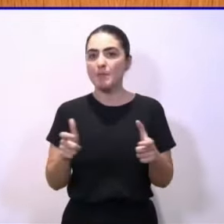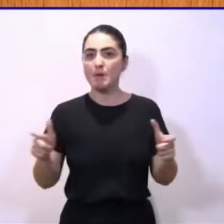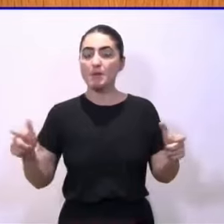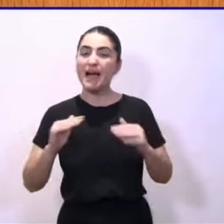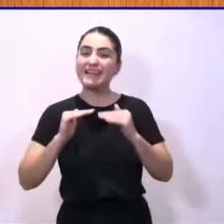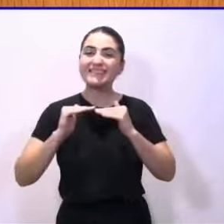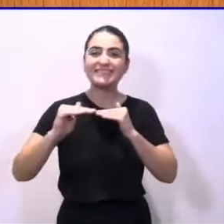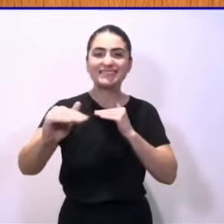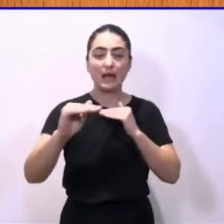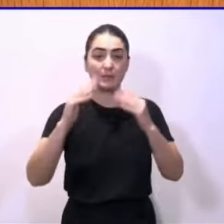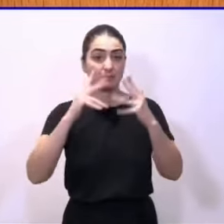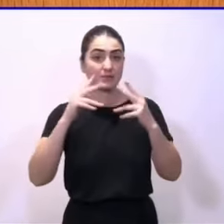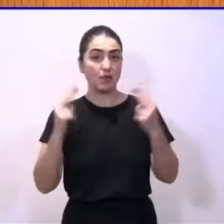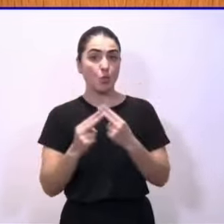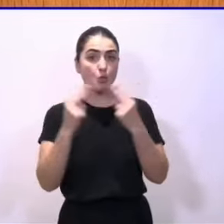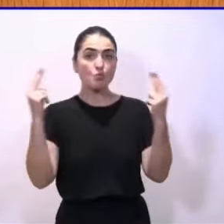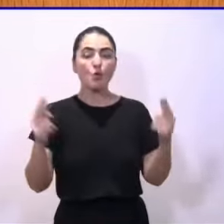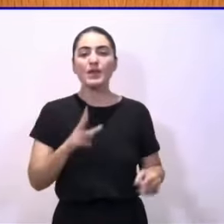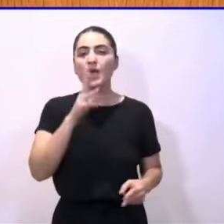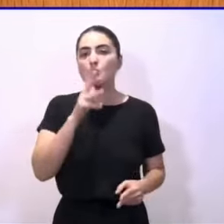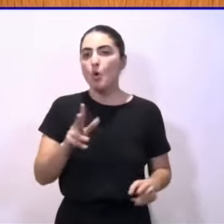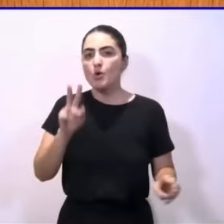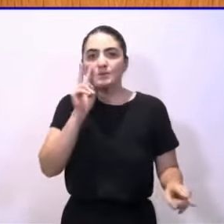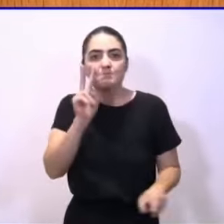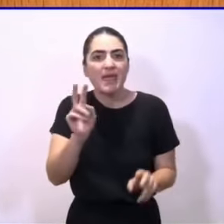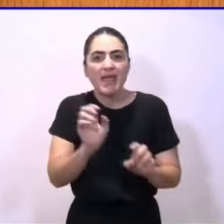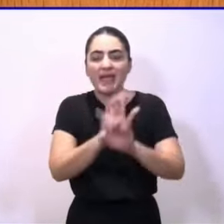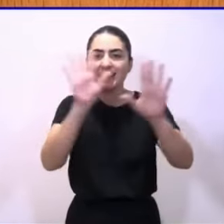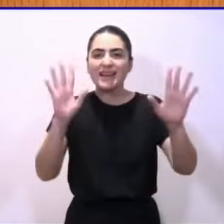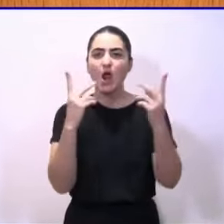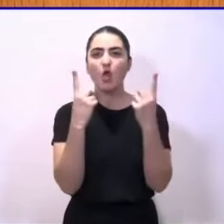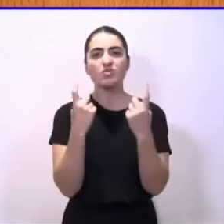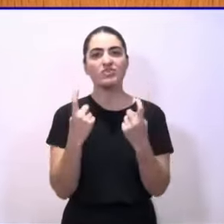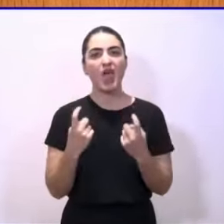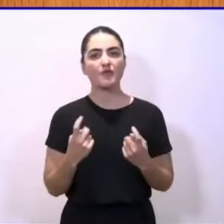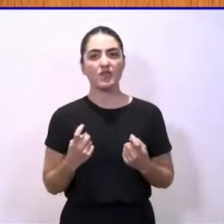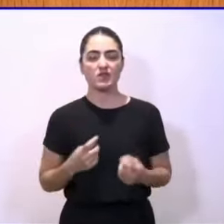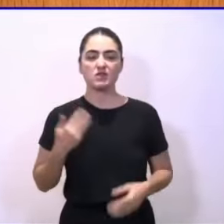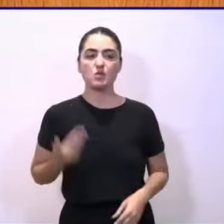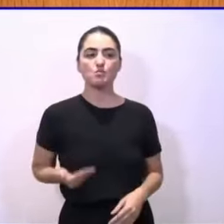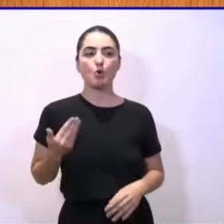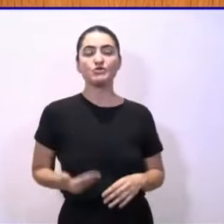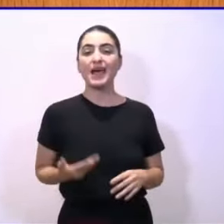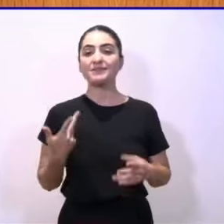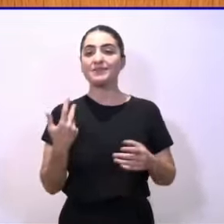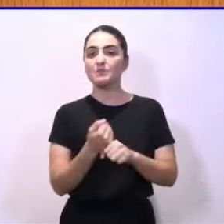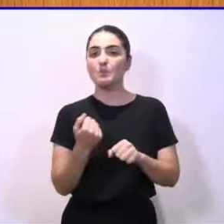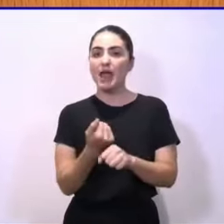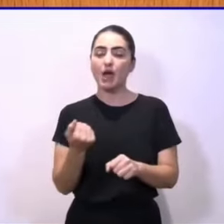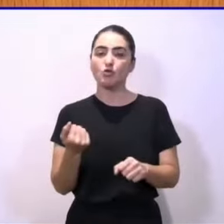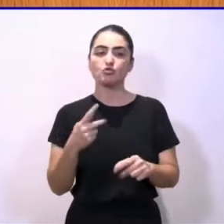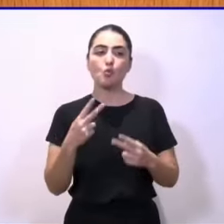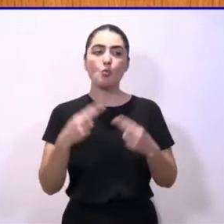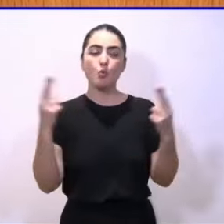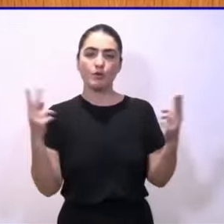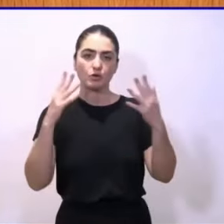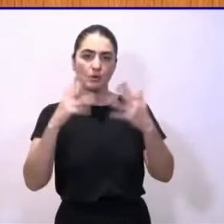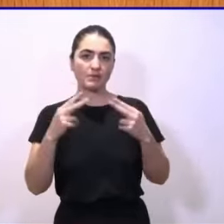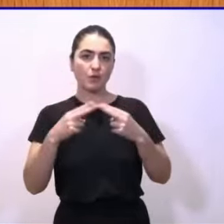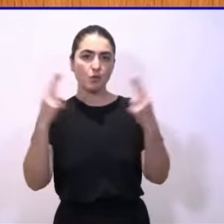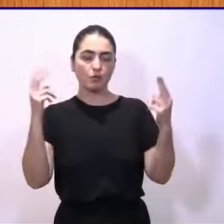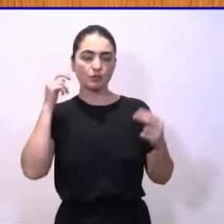nuestra administración pública, porque es evidente que hay un déficit importante de empleados públicos en nuestra administración. Dejen de